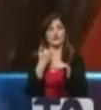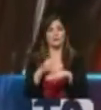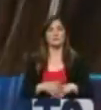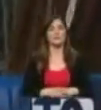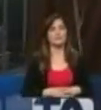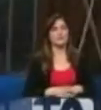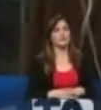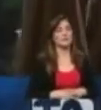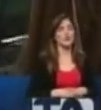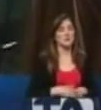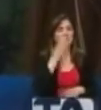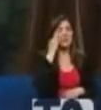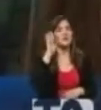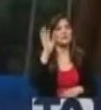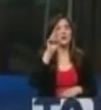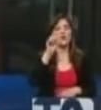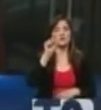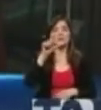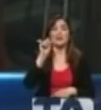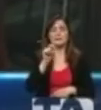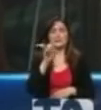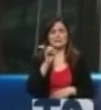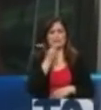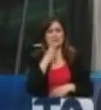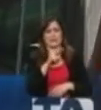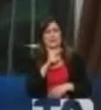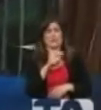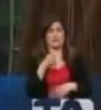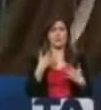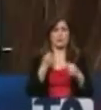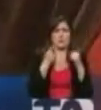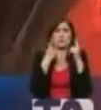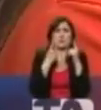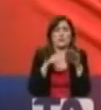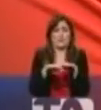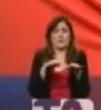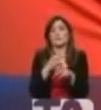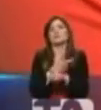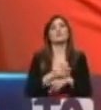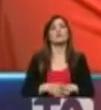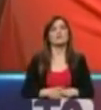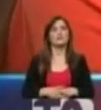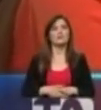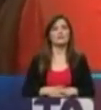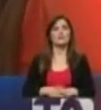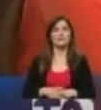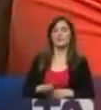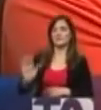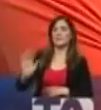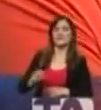Rosales? No sabía, me cogió de sorpresa y el tráfico está terrible. Está terrible, pero no pite, por favor. No